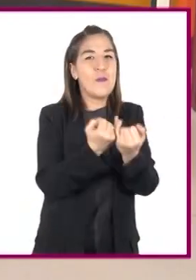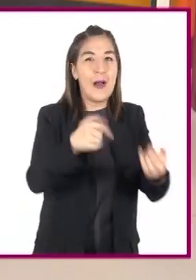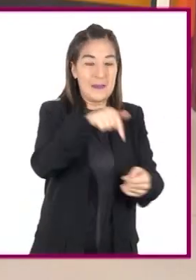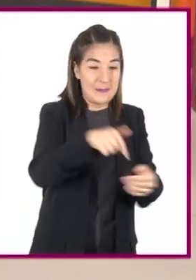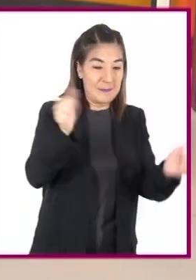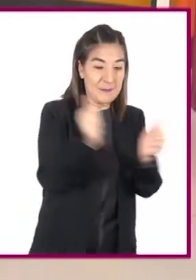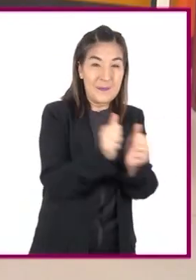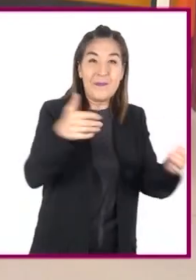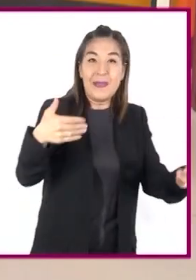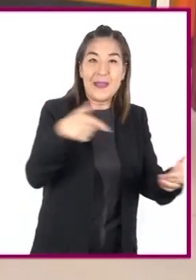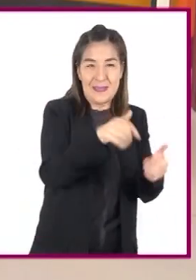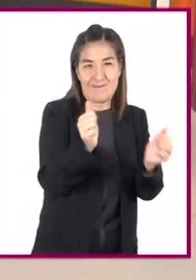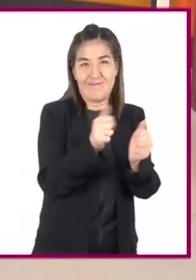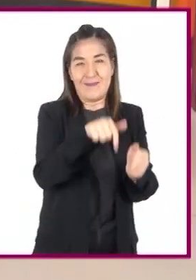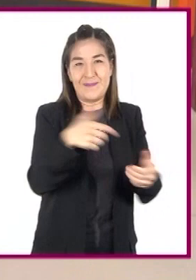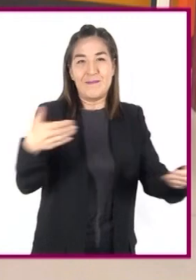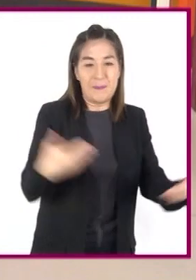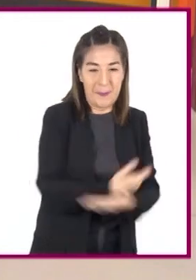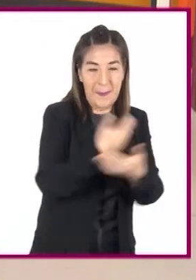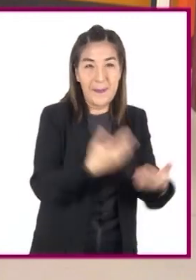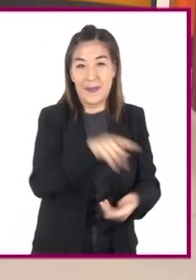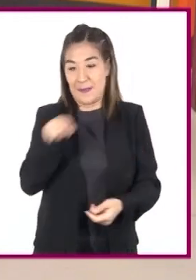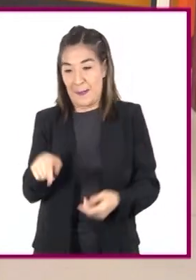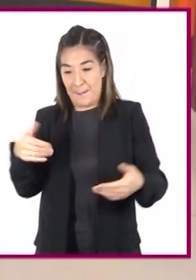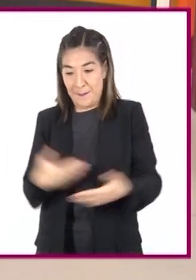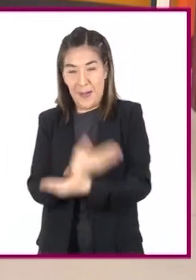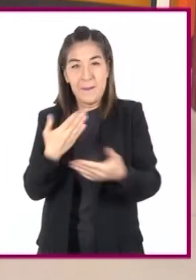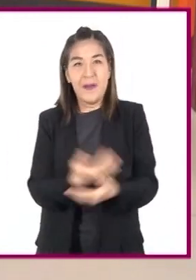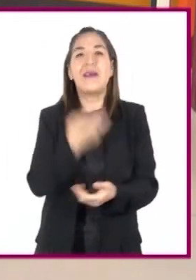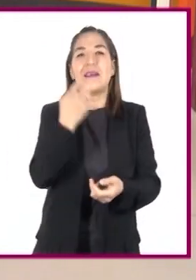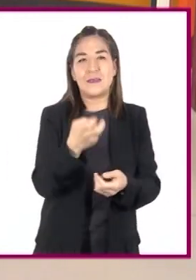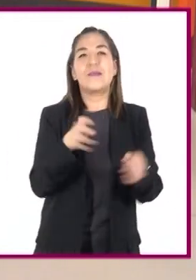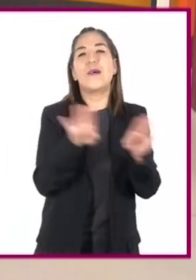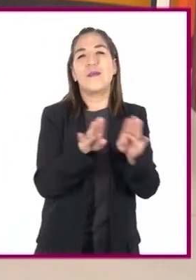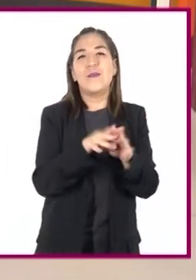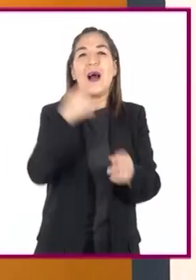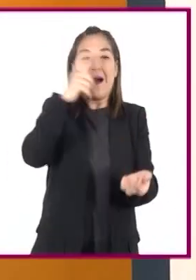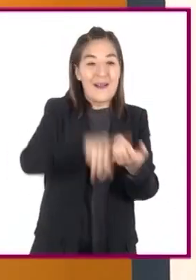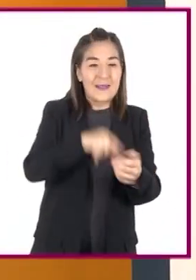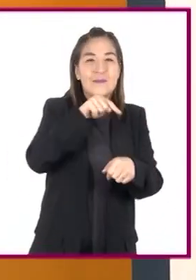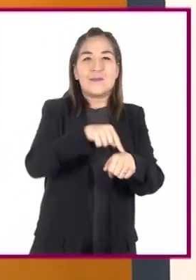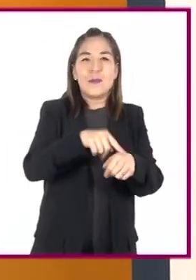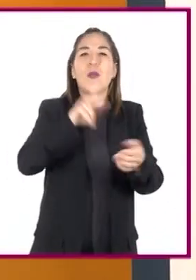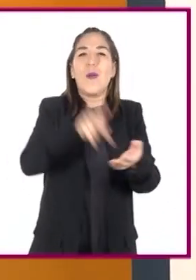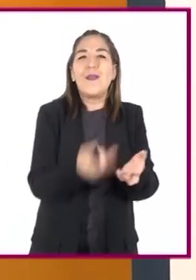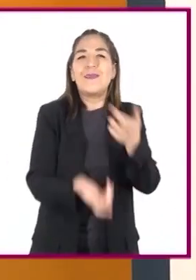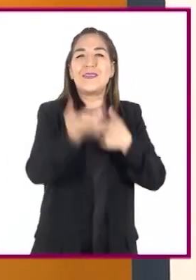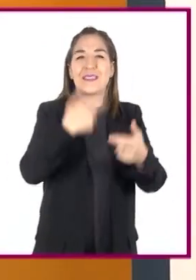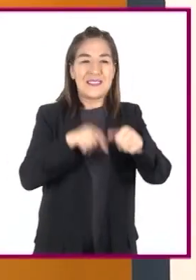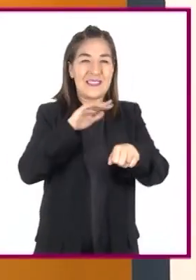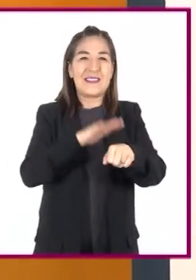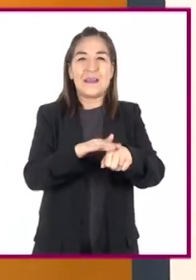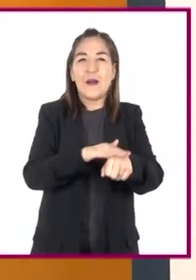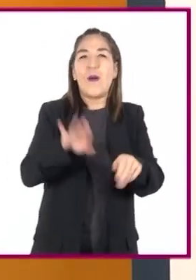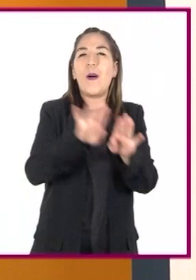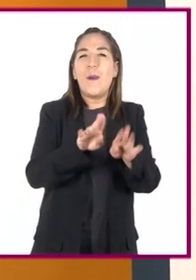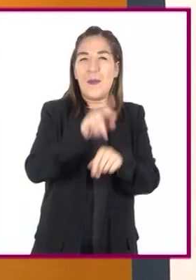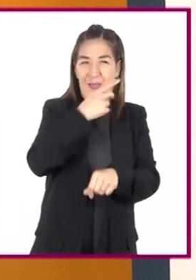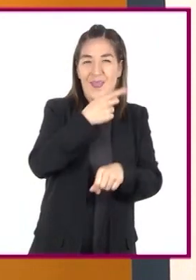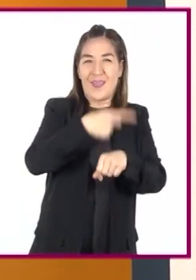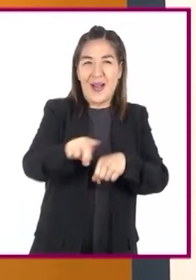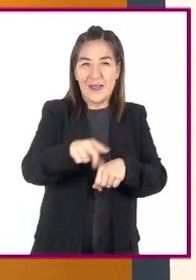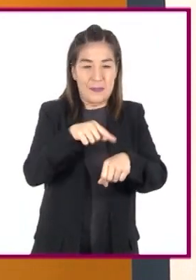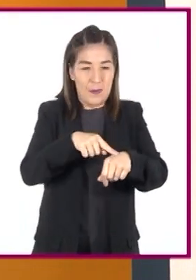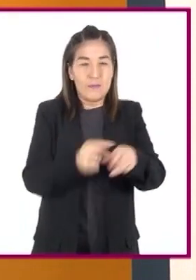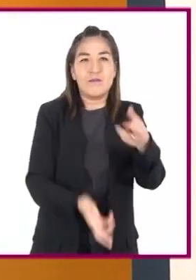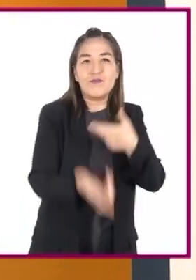se logra el crecimiento o reparación de algún tejido dañado. Por lo que entiendo, es un proceso de división